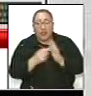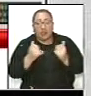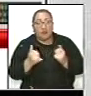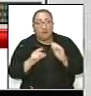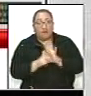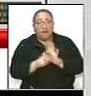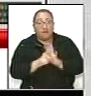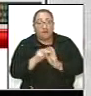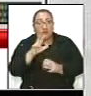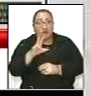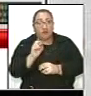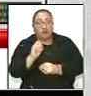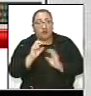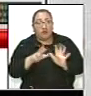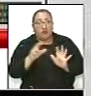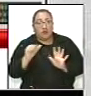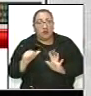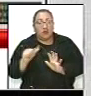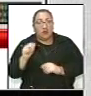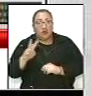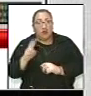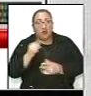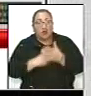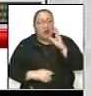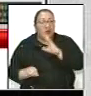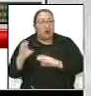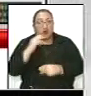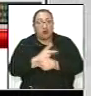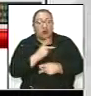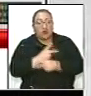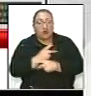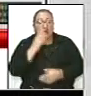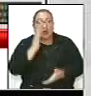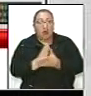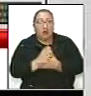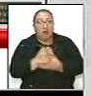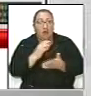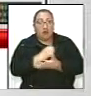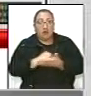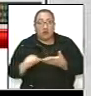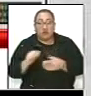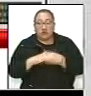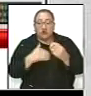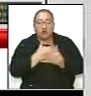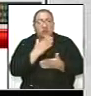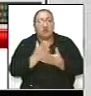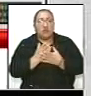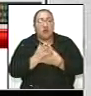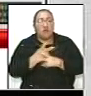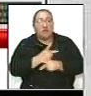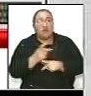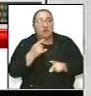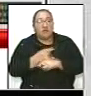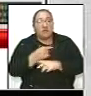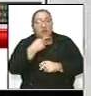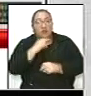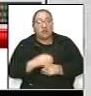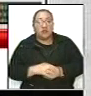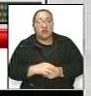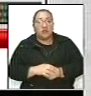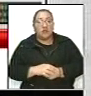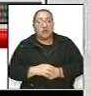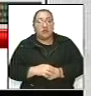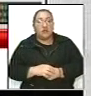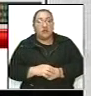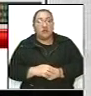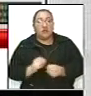ley 3862, que busca prevenir, sancionar y erradicar toda forma de violencia contra las mujeres en